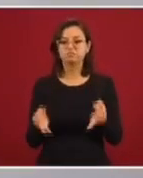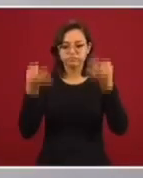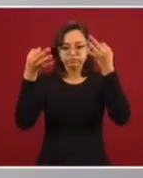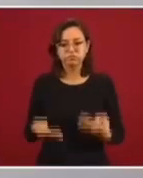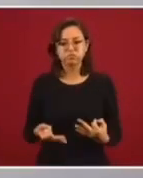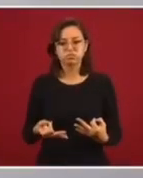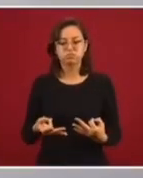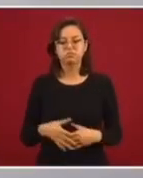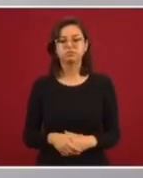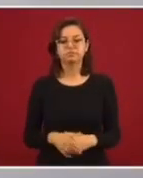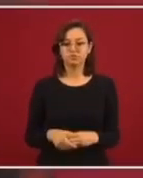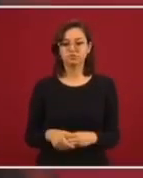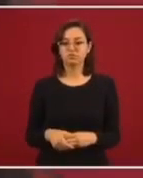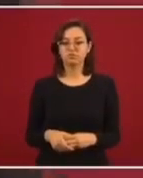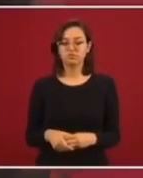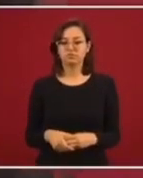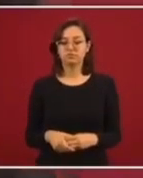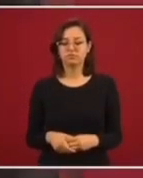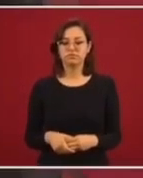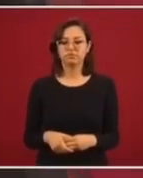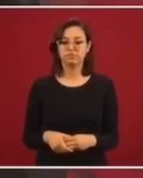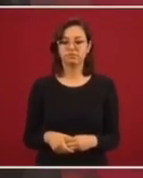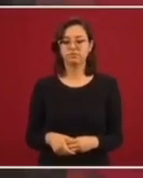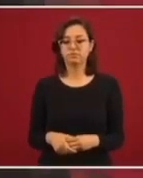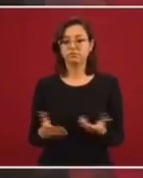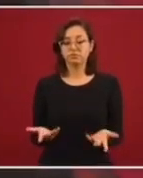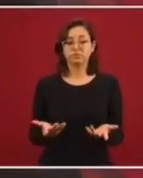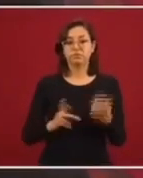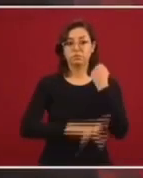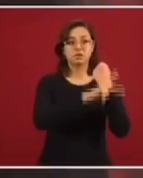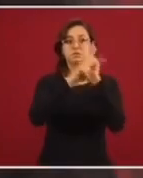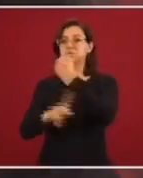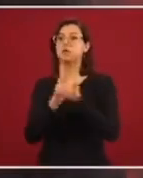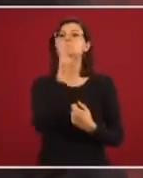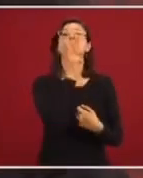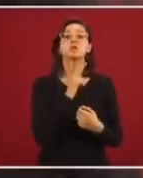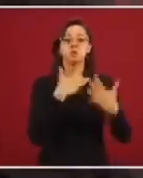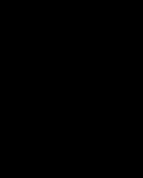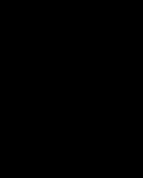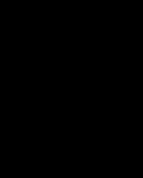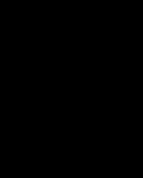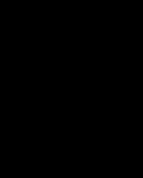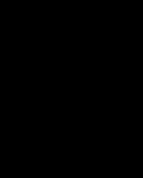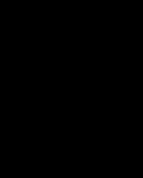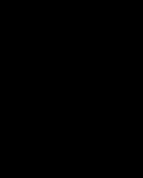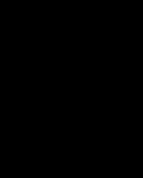es decir, ya cumplimos. Se espera que con esto aumente el precio del petróleo crudo.